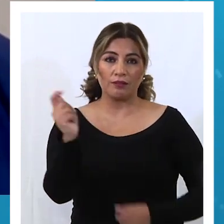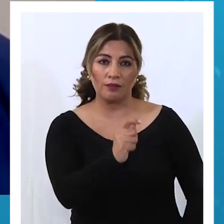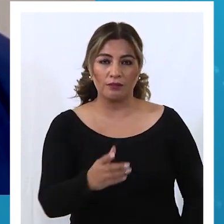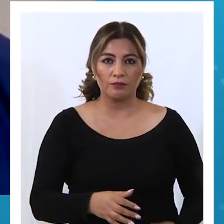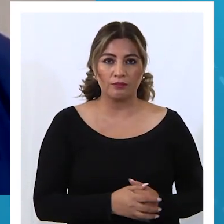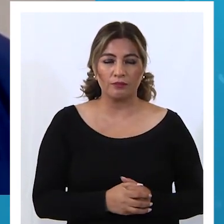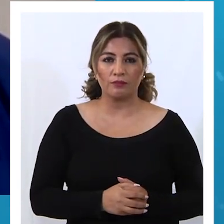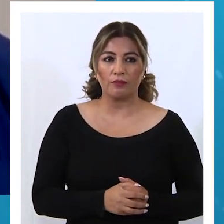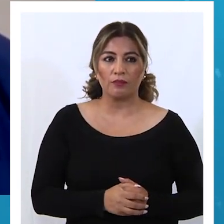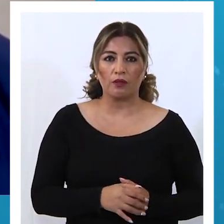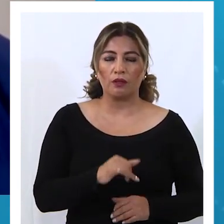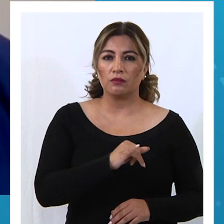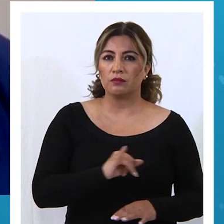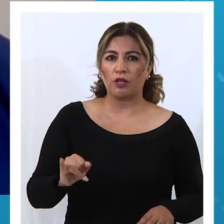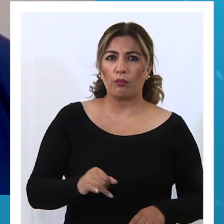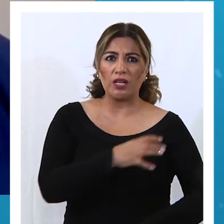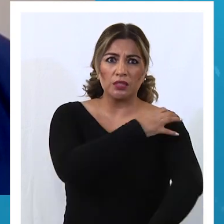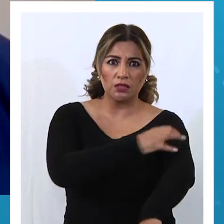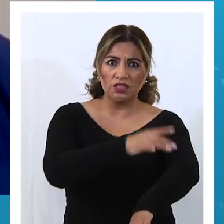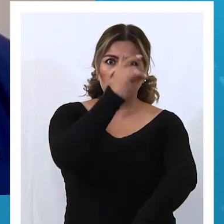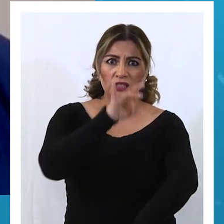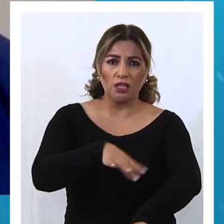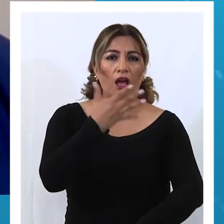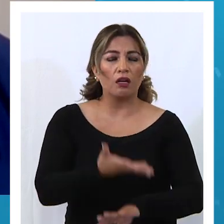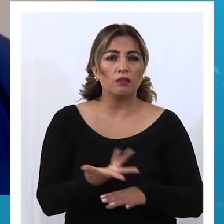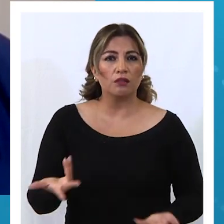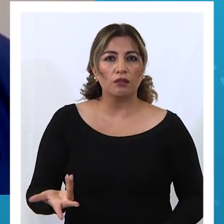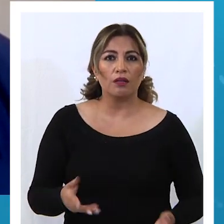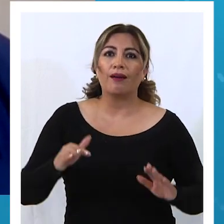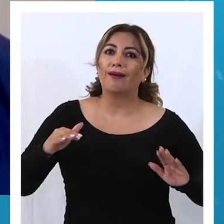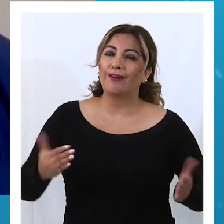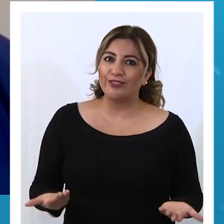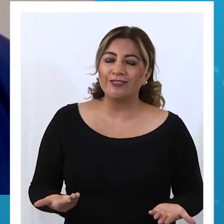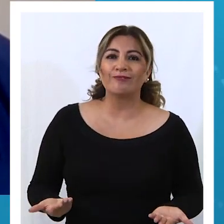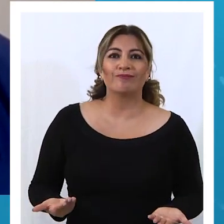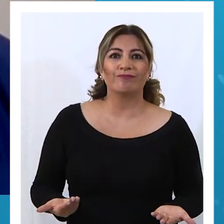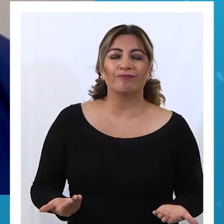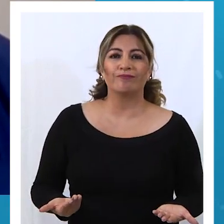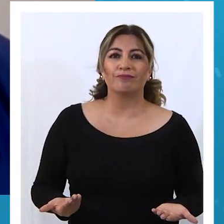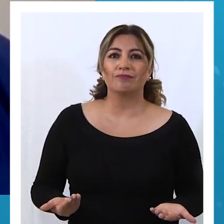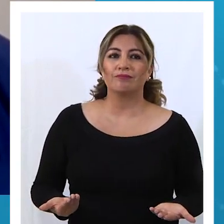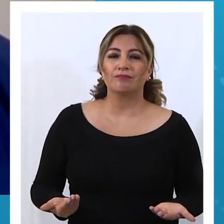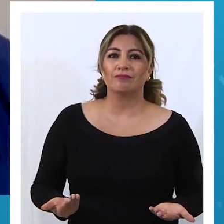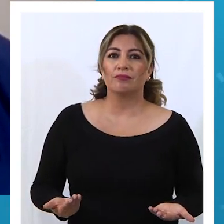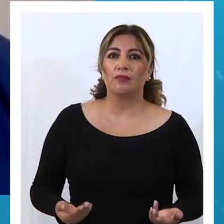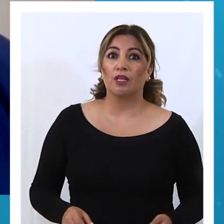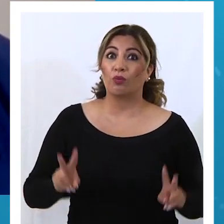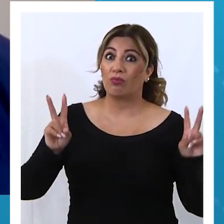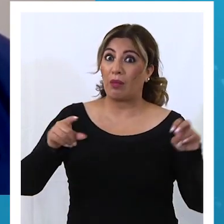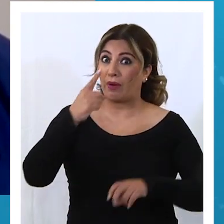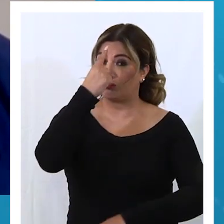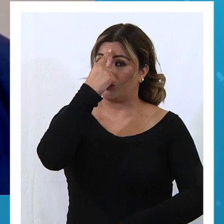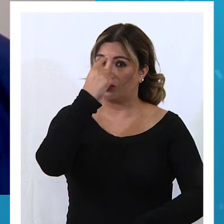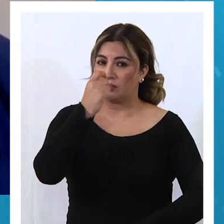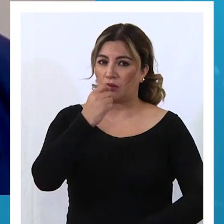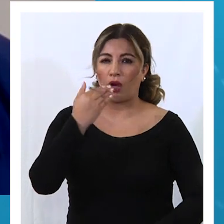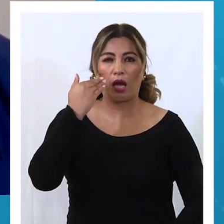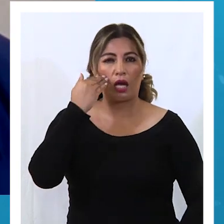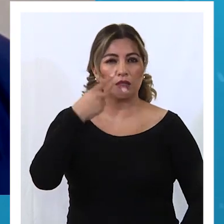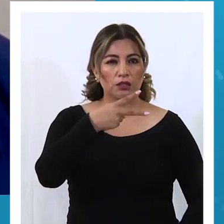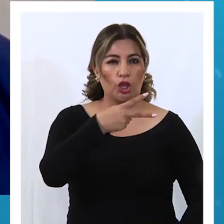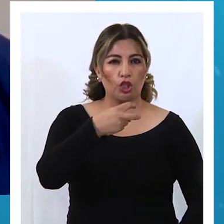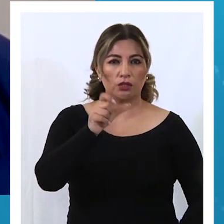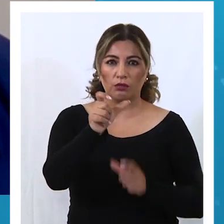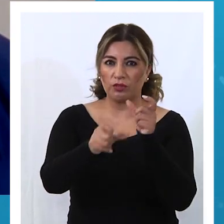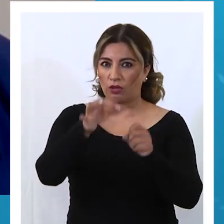infectada y ya habían casos en el resto del país, pero parece que en este momento ya también es un tema serio. Son casi